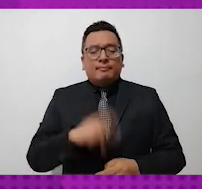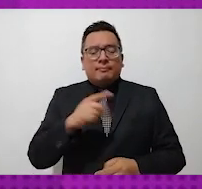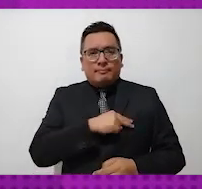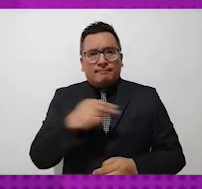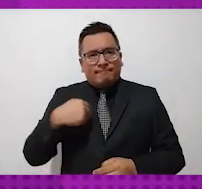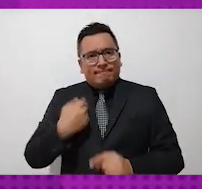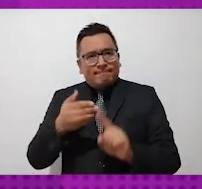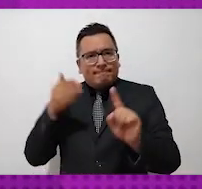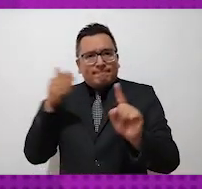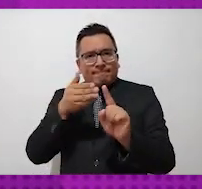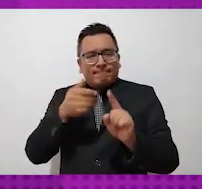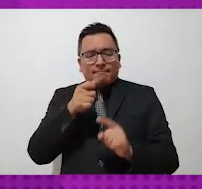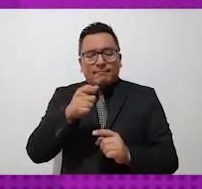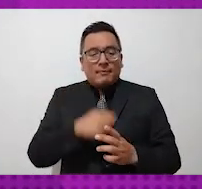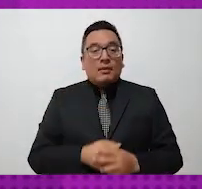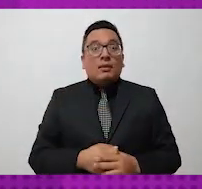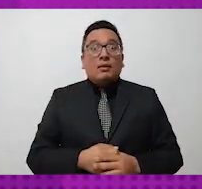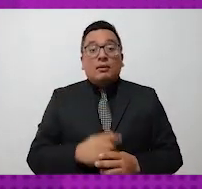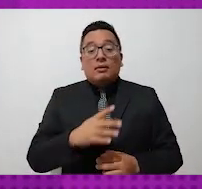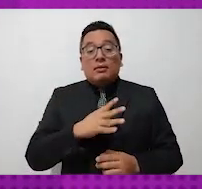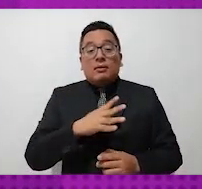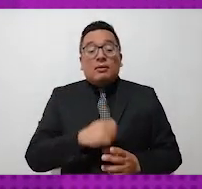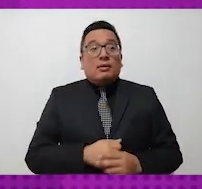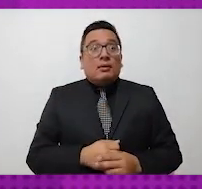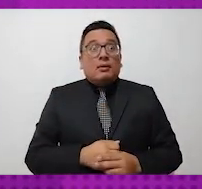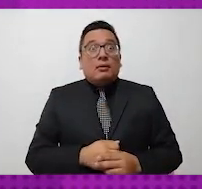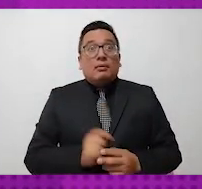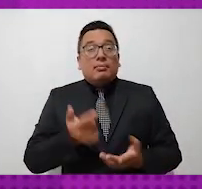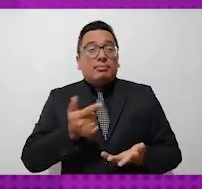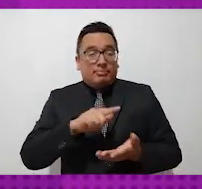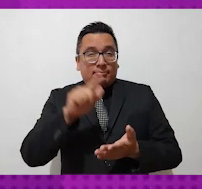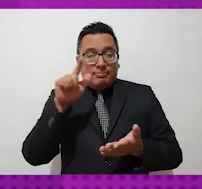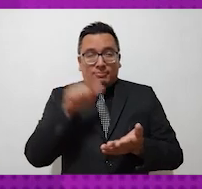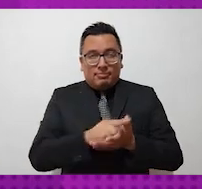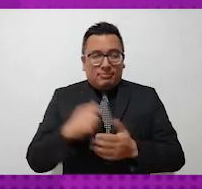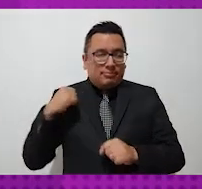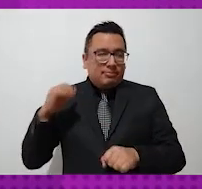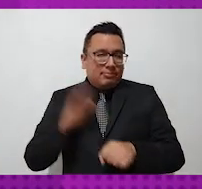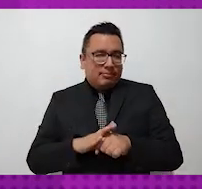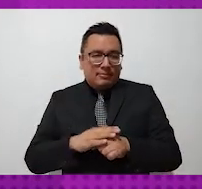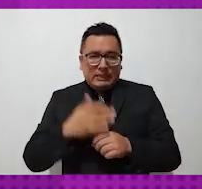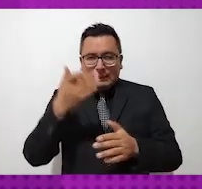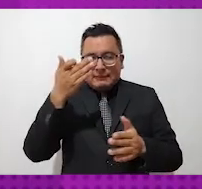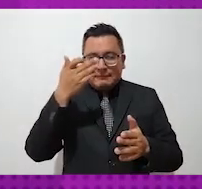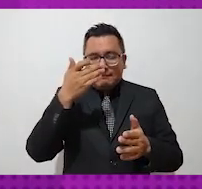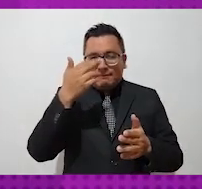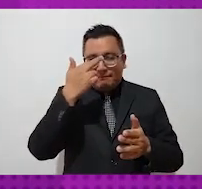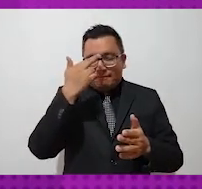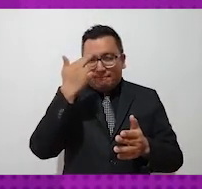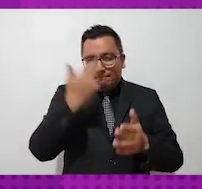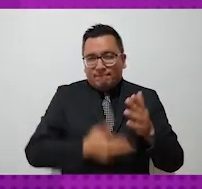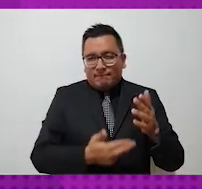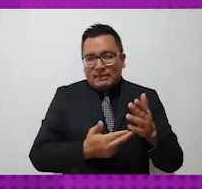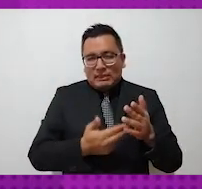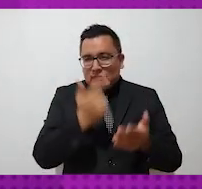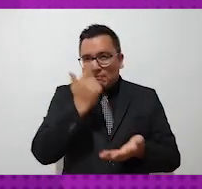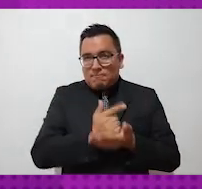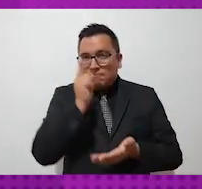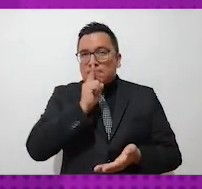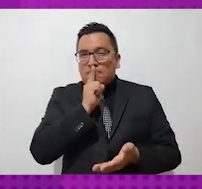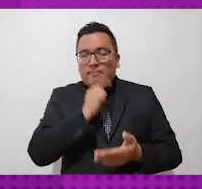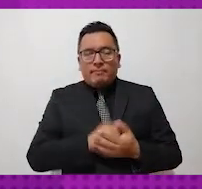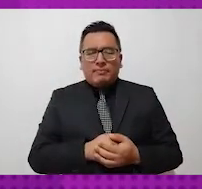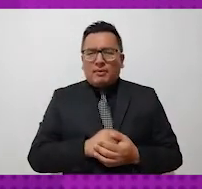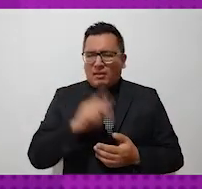principal el día de hoy es las faltas administrativas no graves. Me gustaría iniciar, si me lo permite, Contralora, platicándole